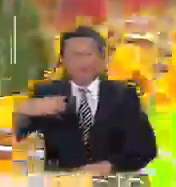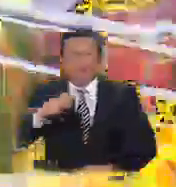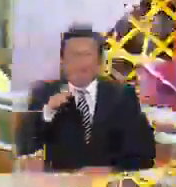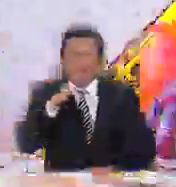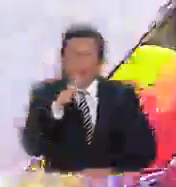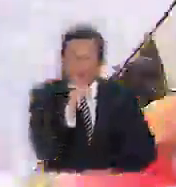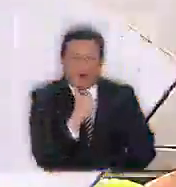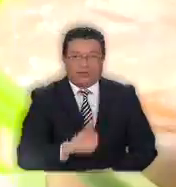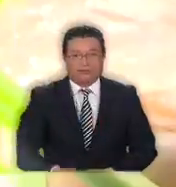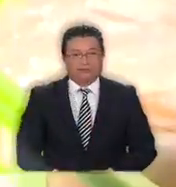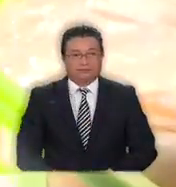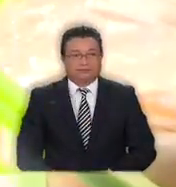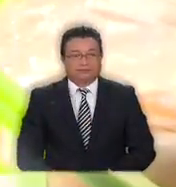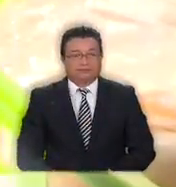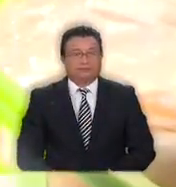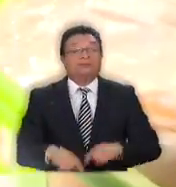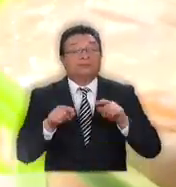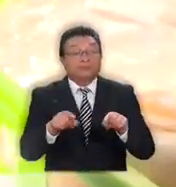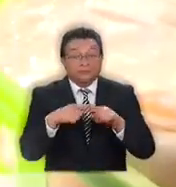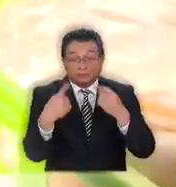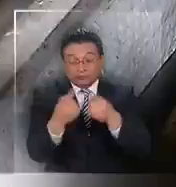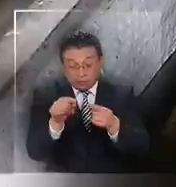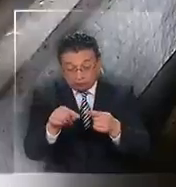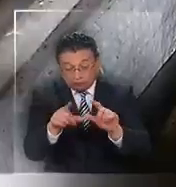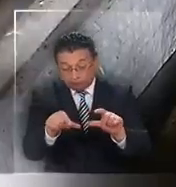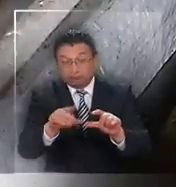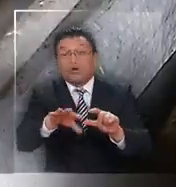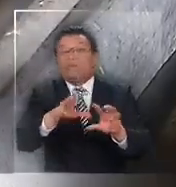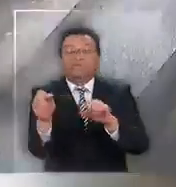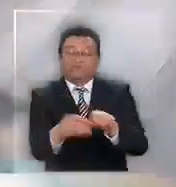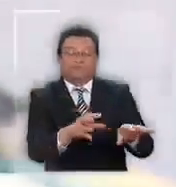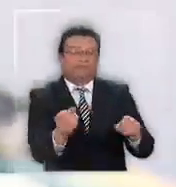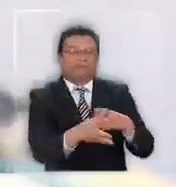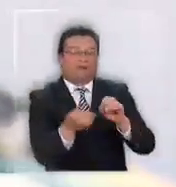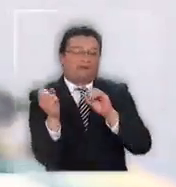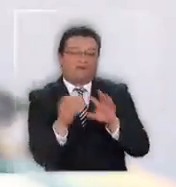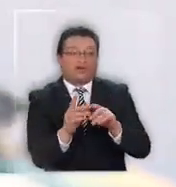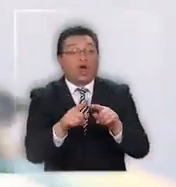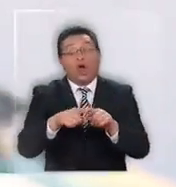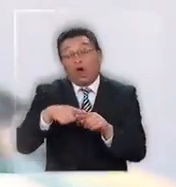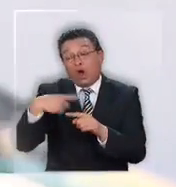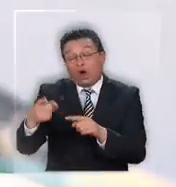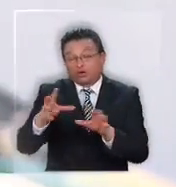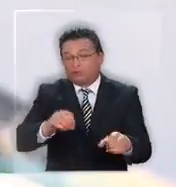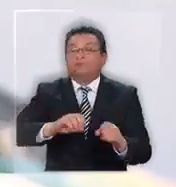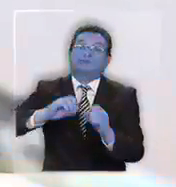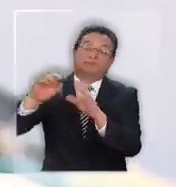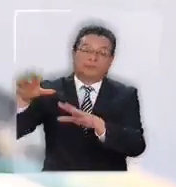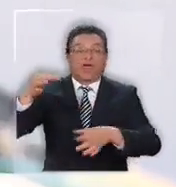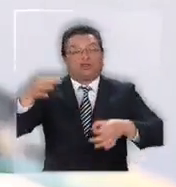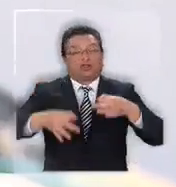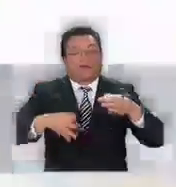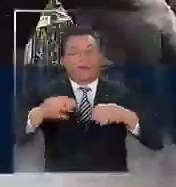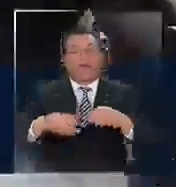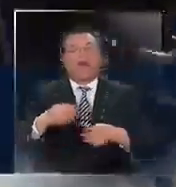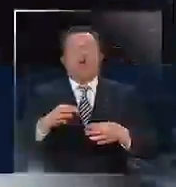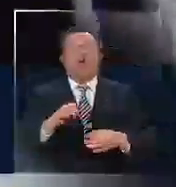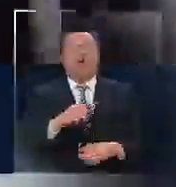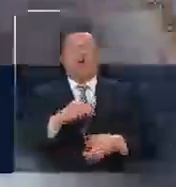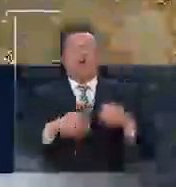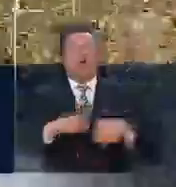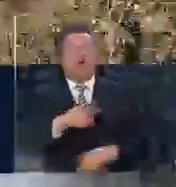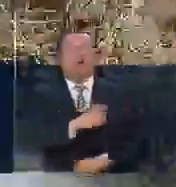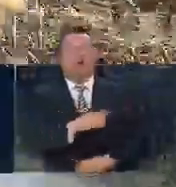establecido. Nosotros los alimentos que son perecibles son destruidos y el resto de las especies se envía a los tribunales de los juzgados de policía local. Si